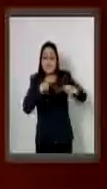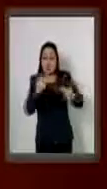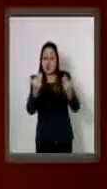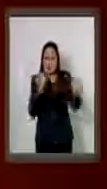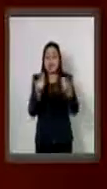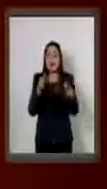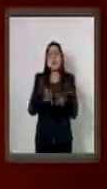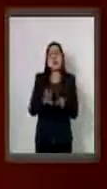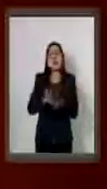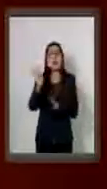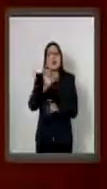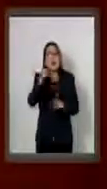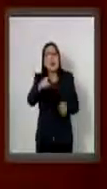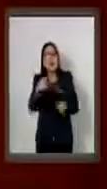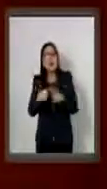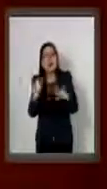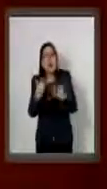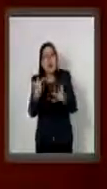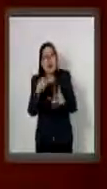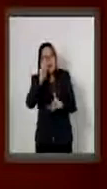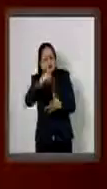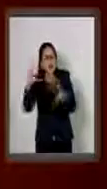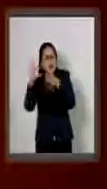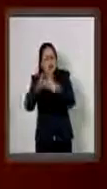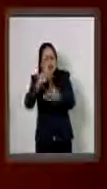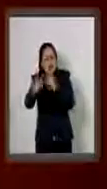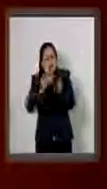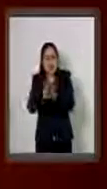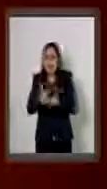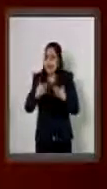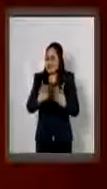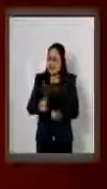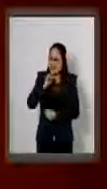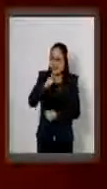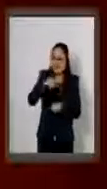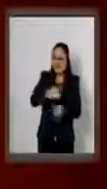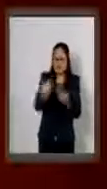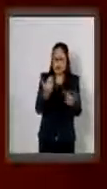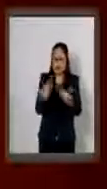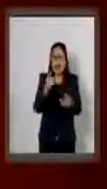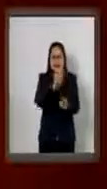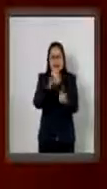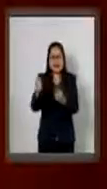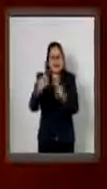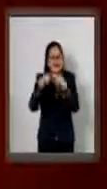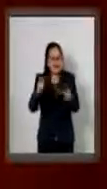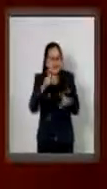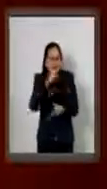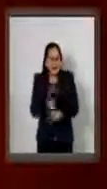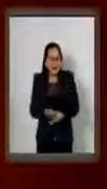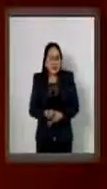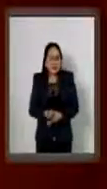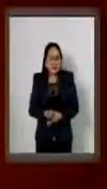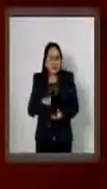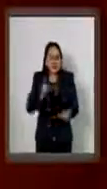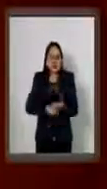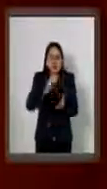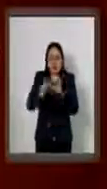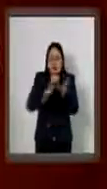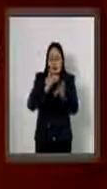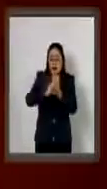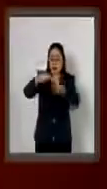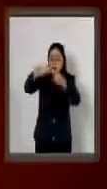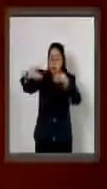pública, quienes operen esta ley mucho menos podrán diferenciarlo. Las leyes que se expiden